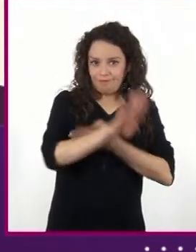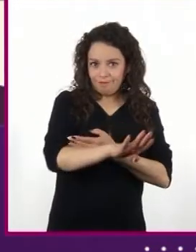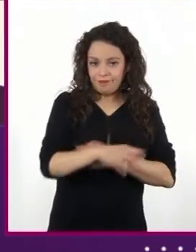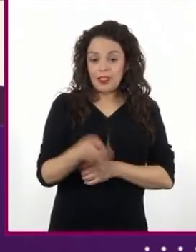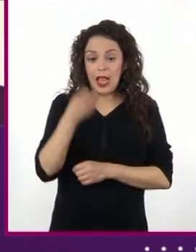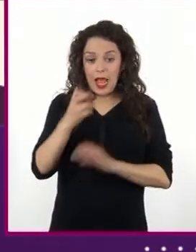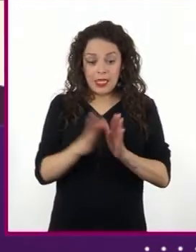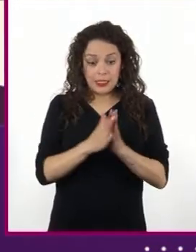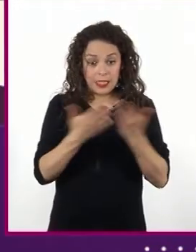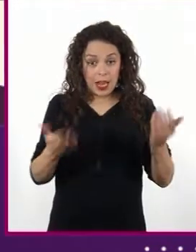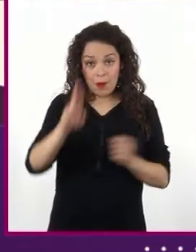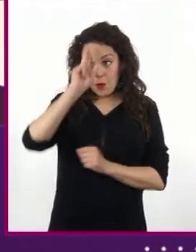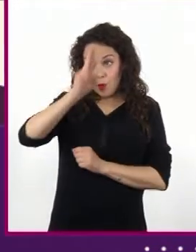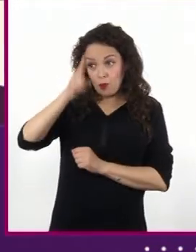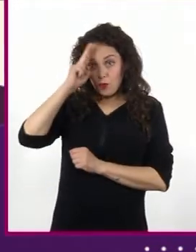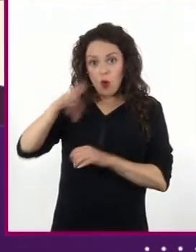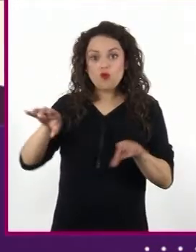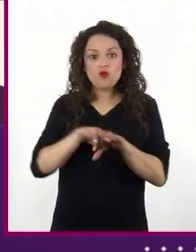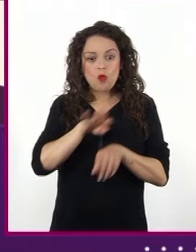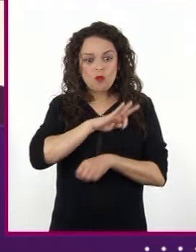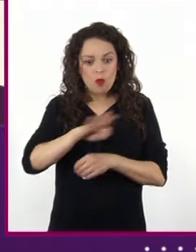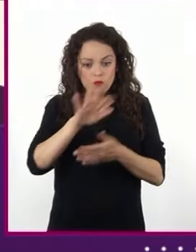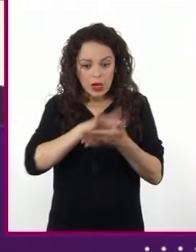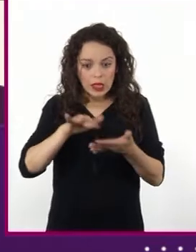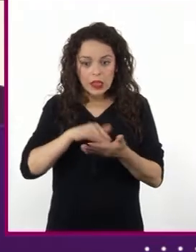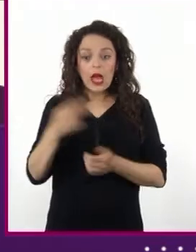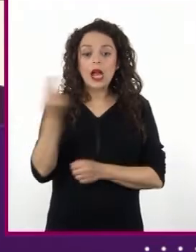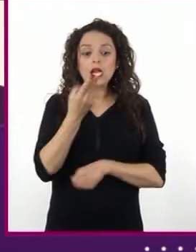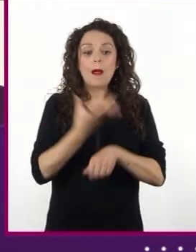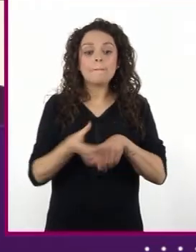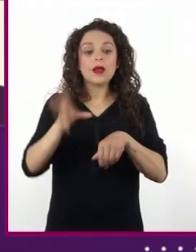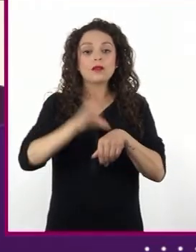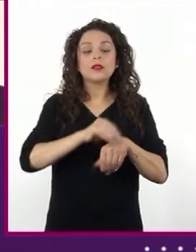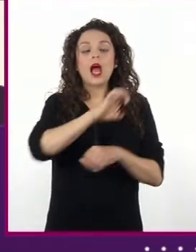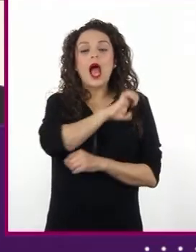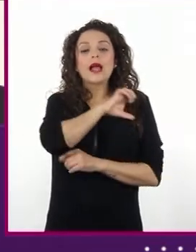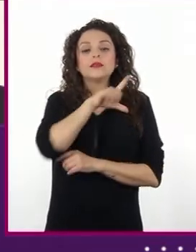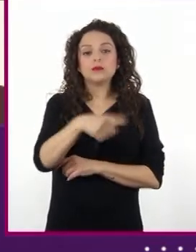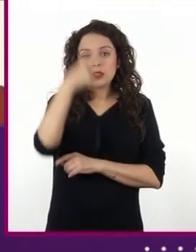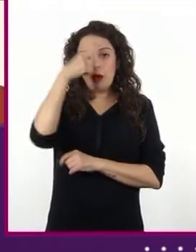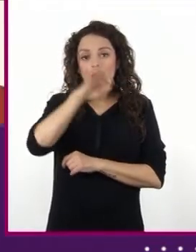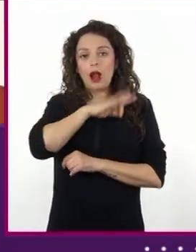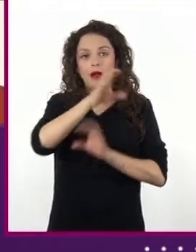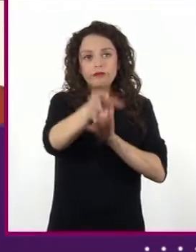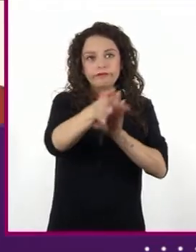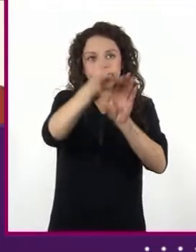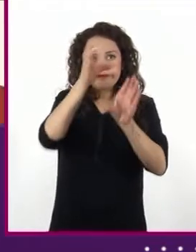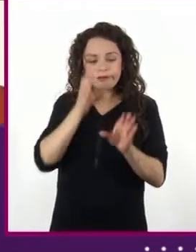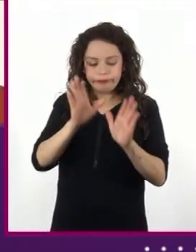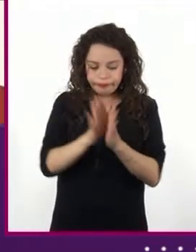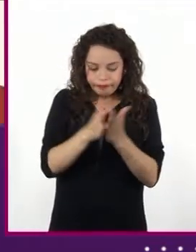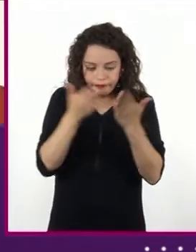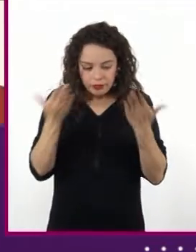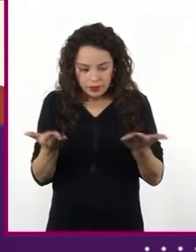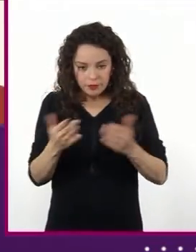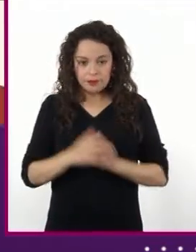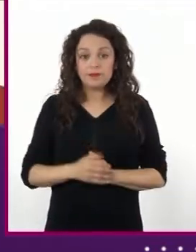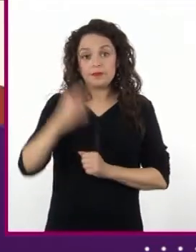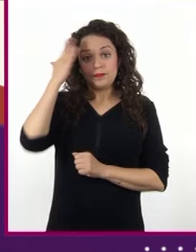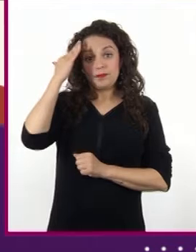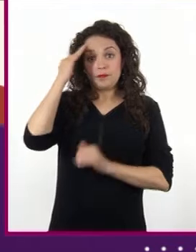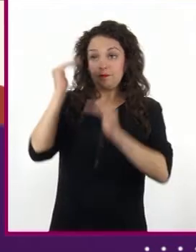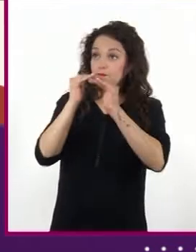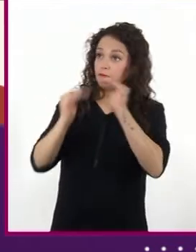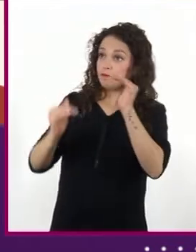libros prohibidos, era necesario tener un permiso especial. Solo personas con alta jerarquía política y